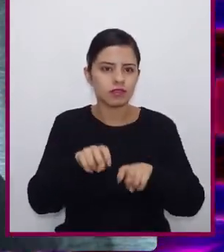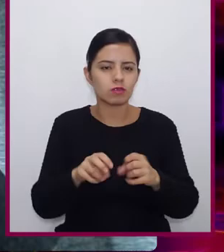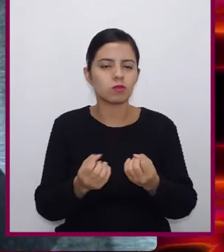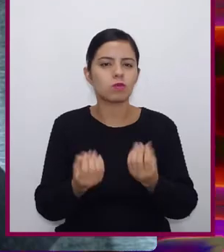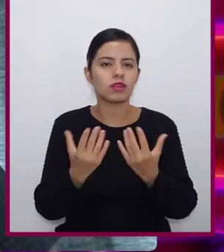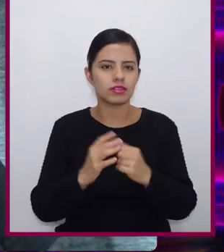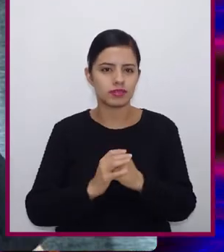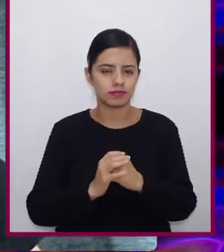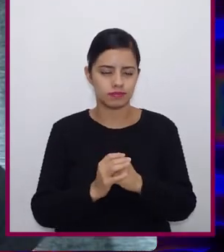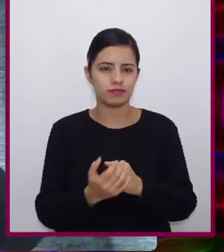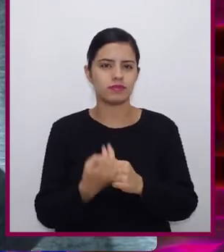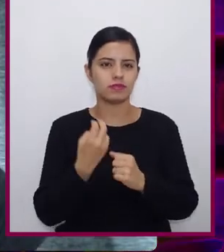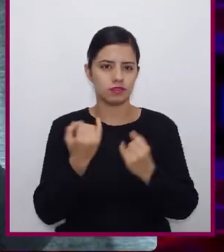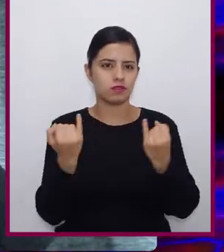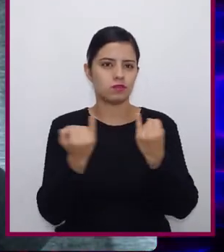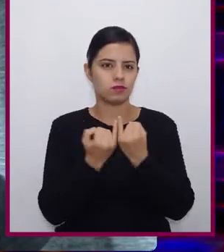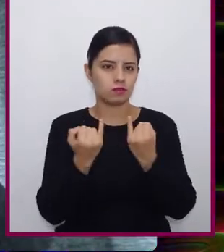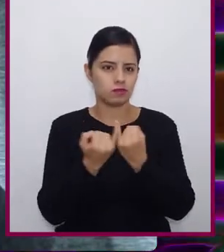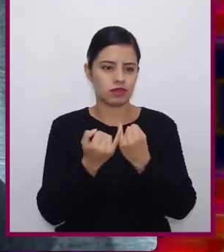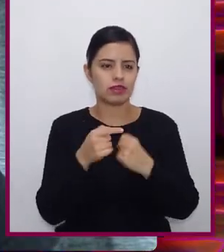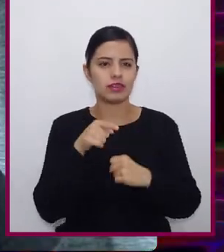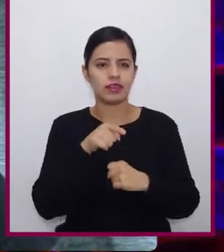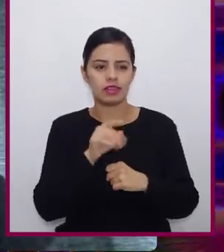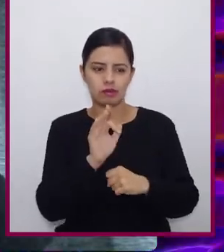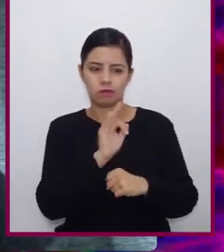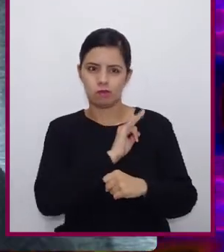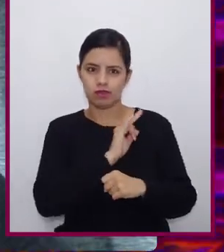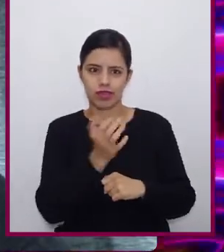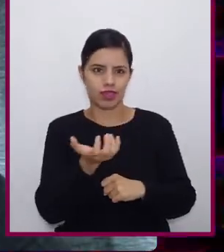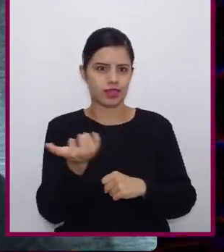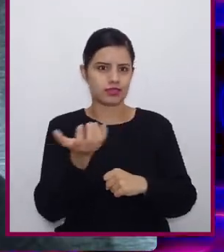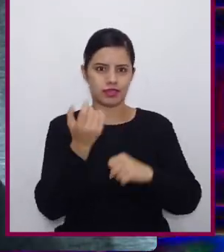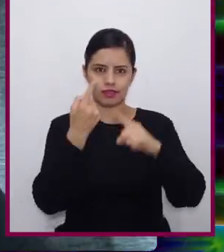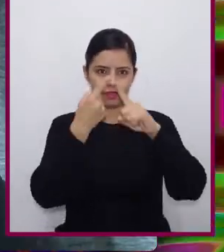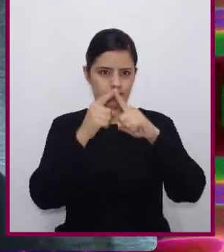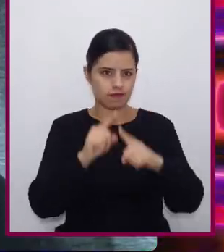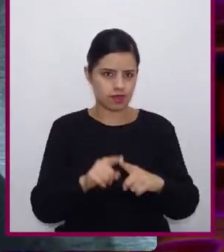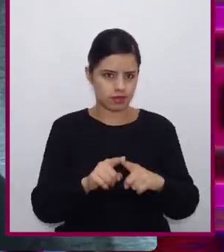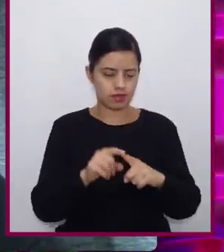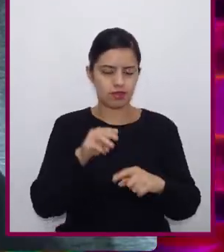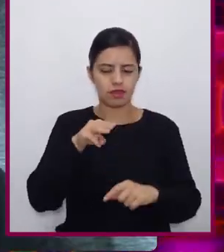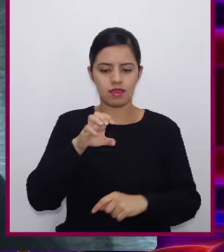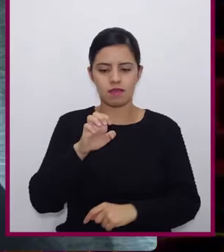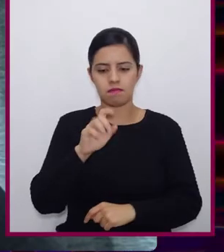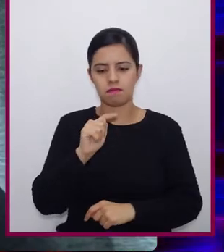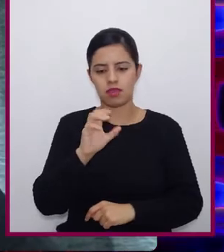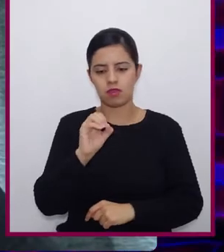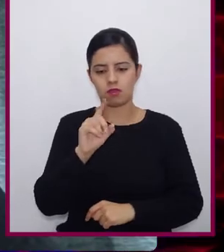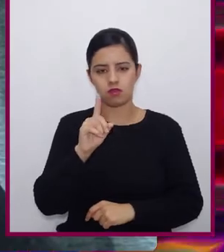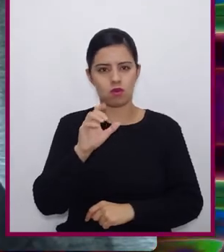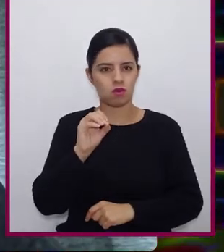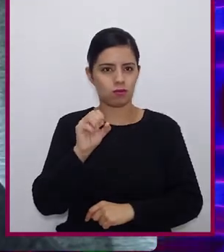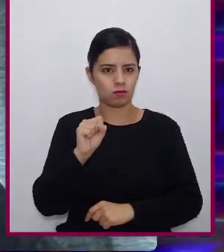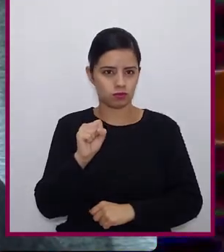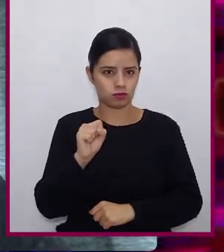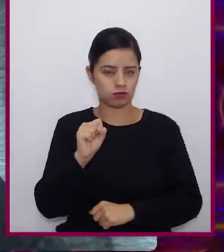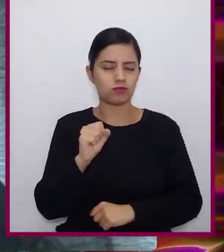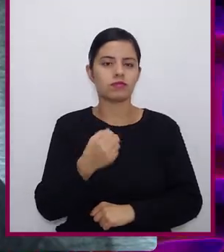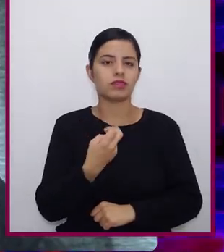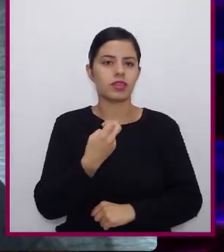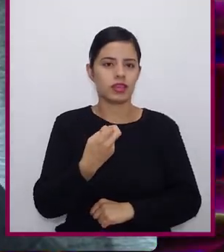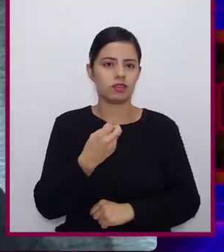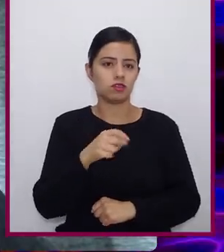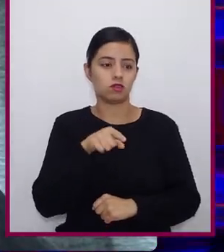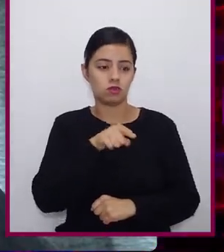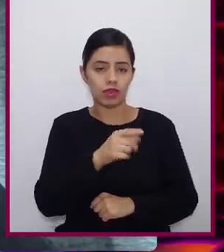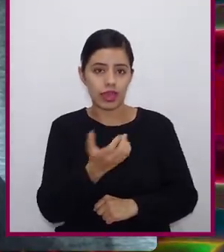métodos, las cosas que puede hacer ese objeto, y para crear estos objetos, creamos algo que son las